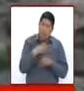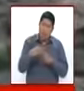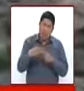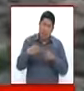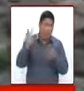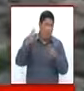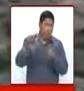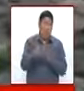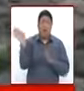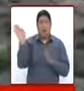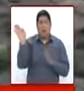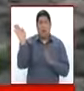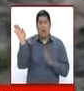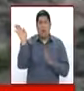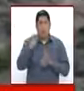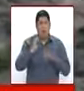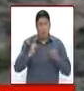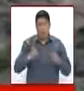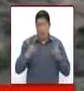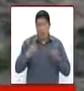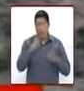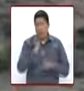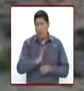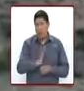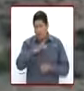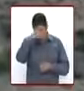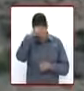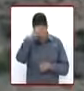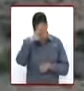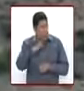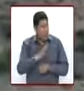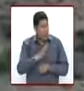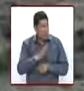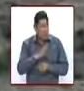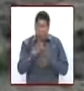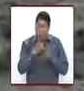hay problemas de los jóvenes, señoritas, tantos jóvenes que se toman.